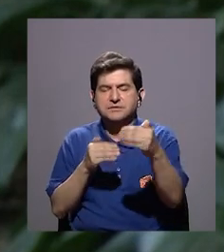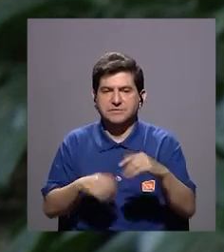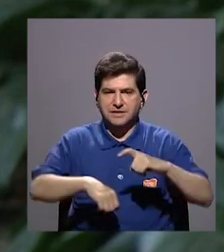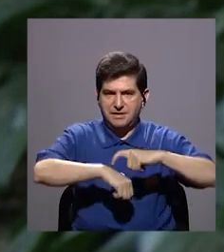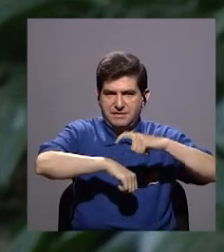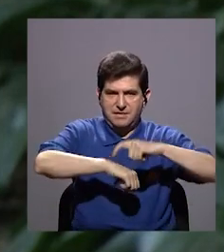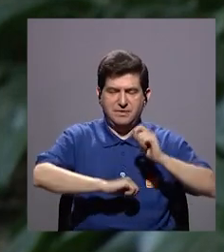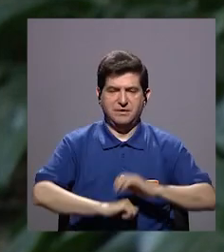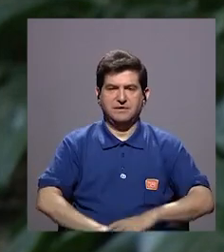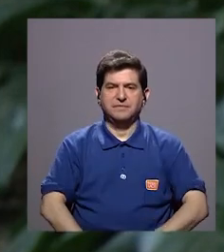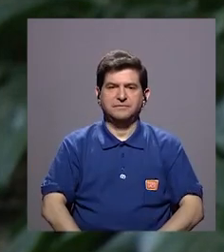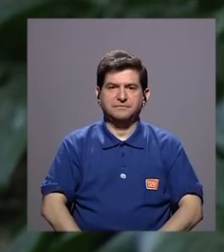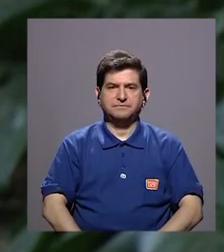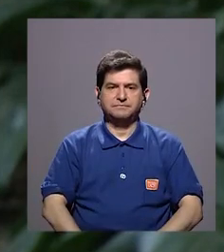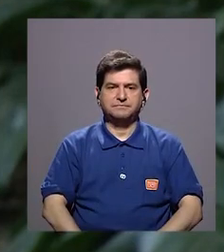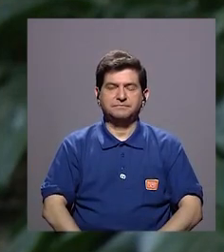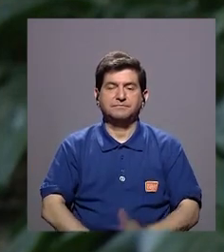extenso.